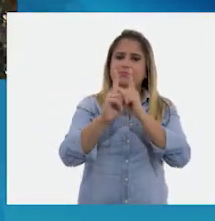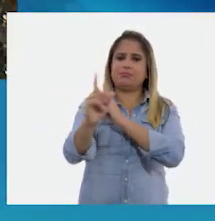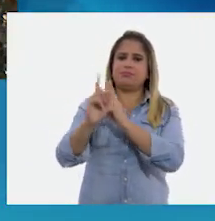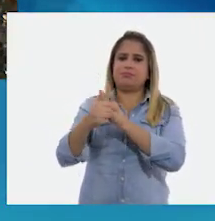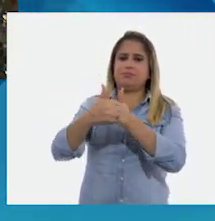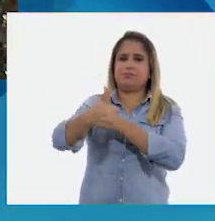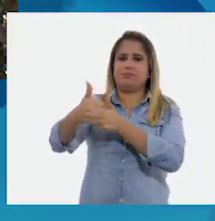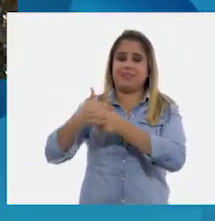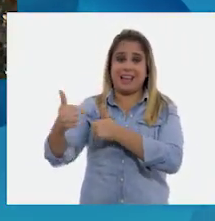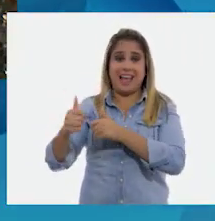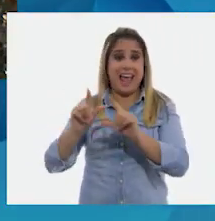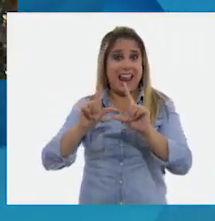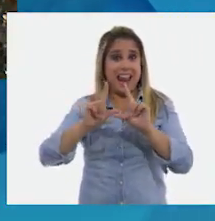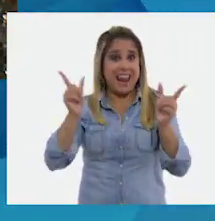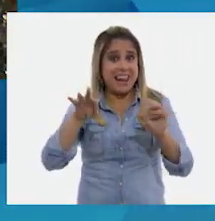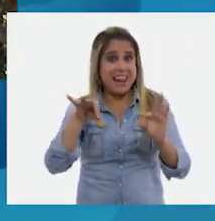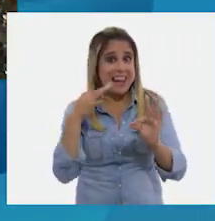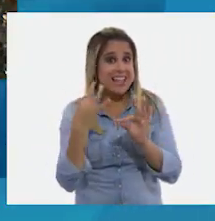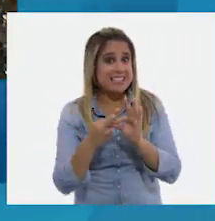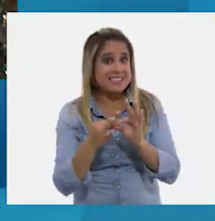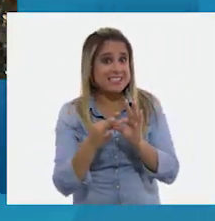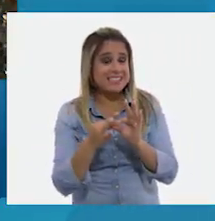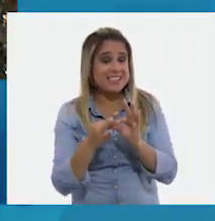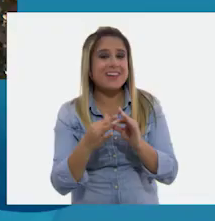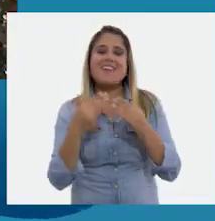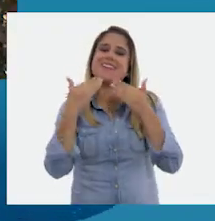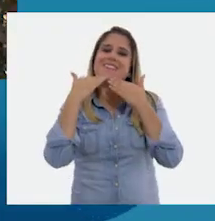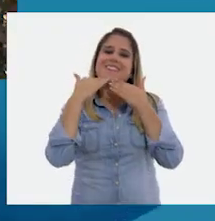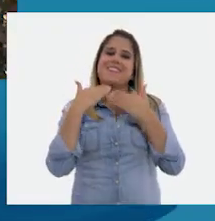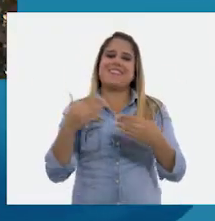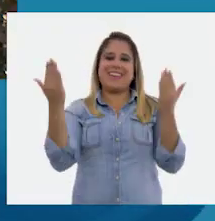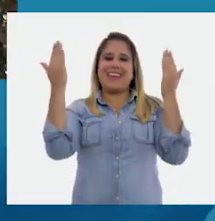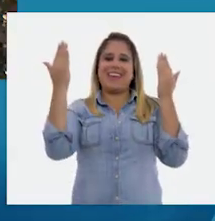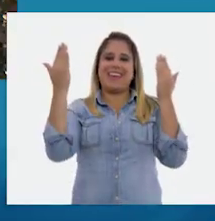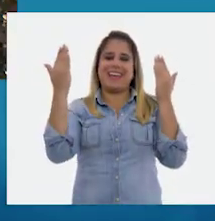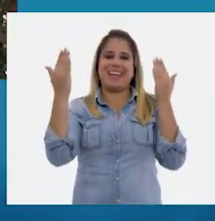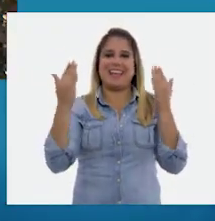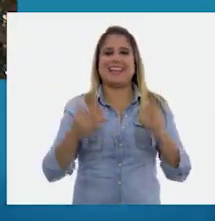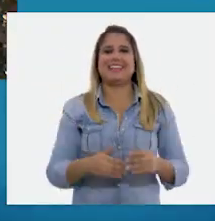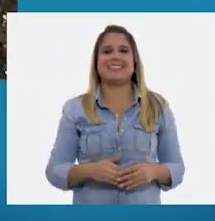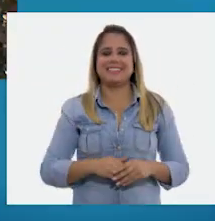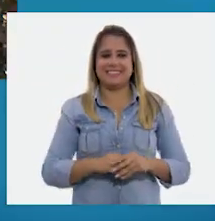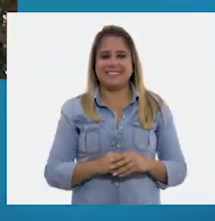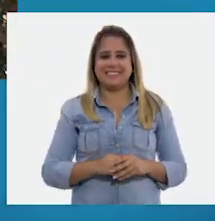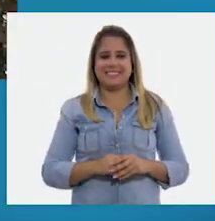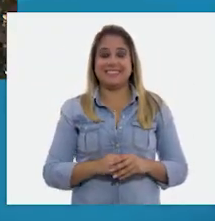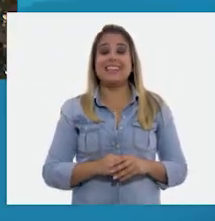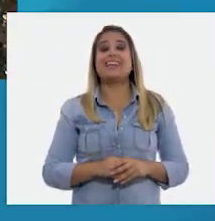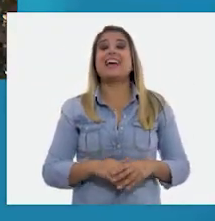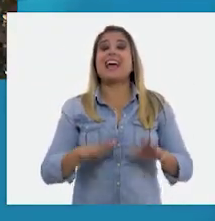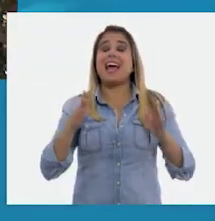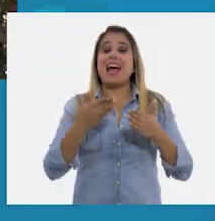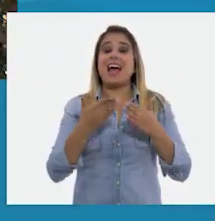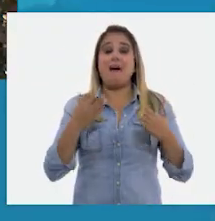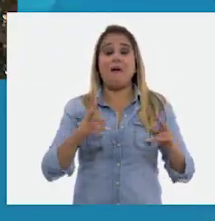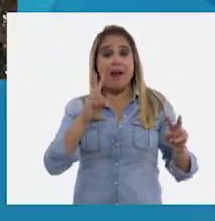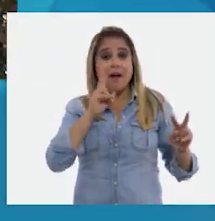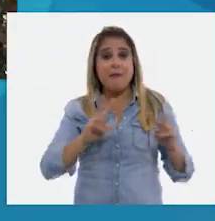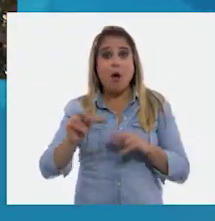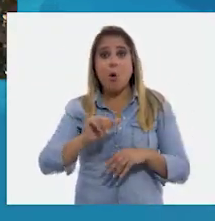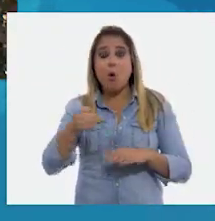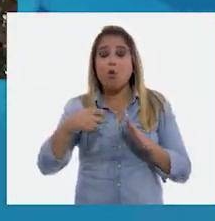distancia. ¿Listas? ¿Listos? ¡Muy bien! ¡Vamos a ver el